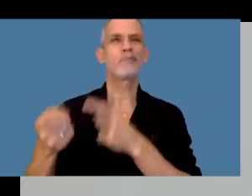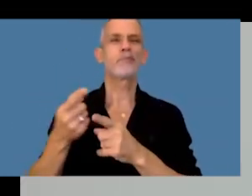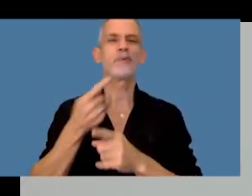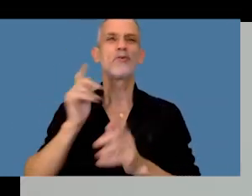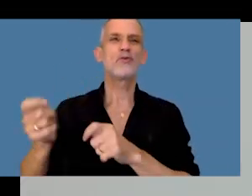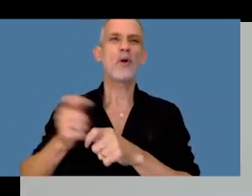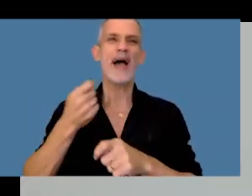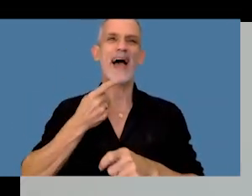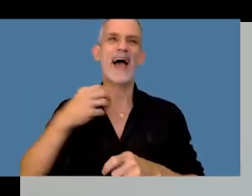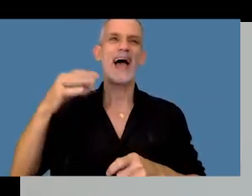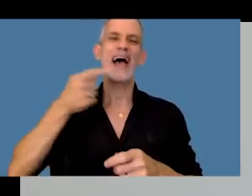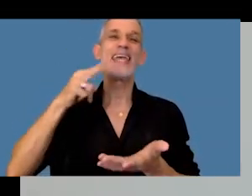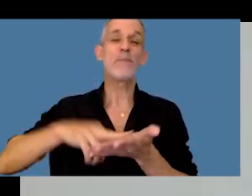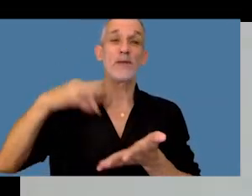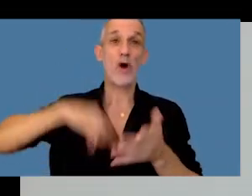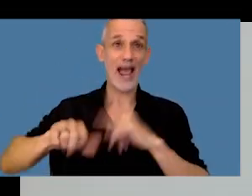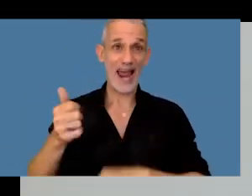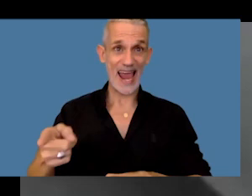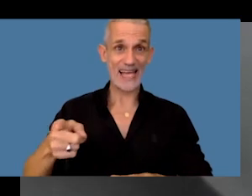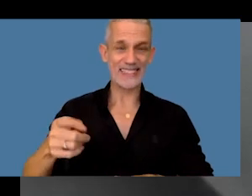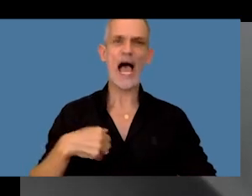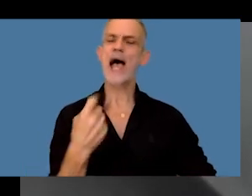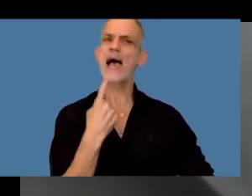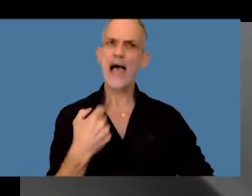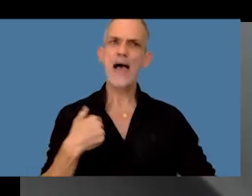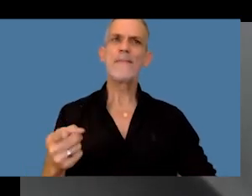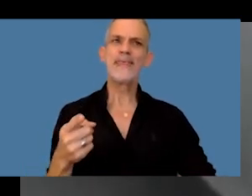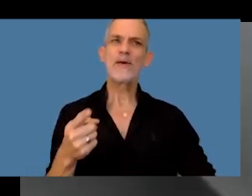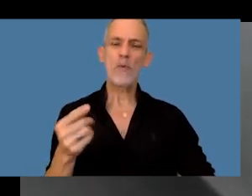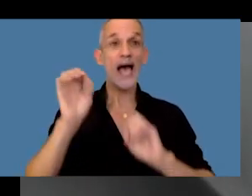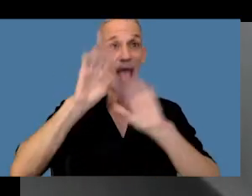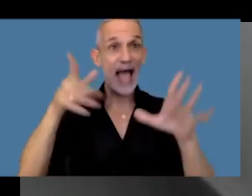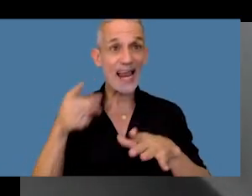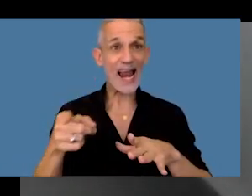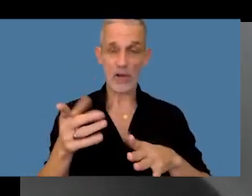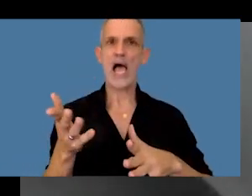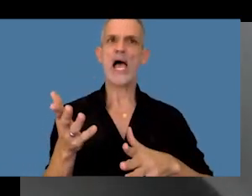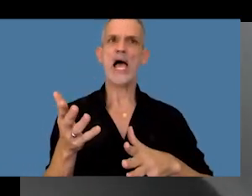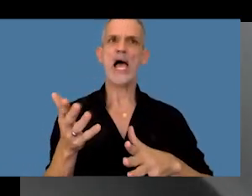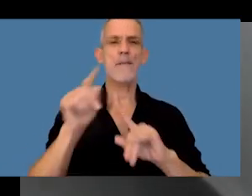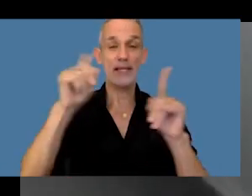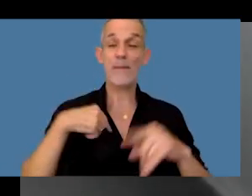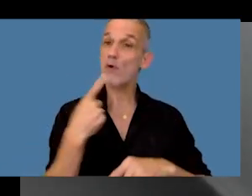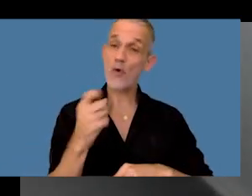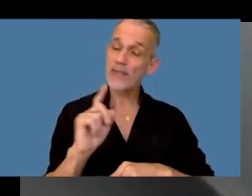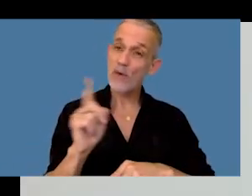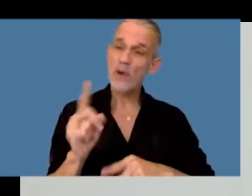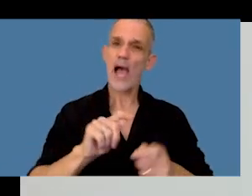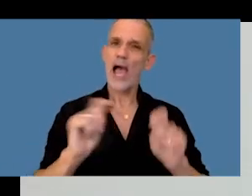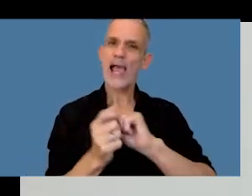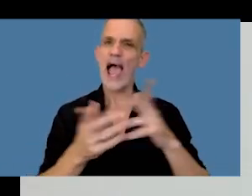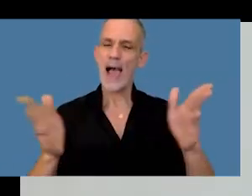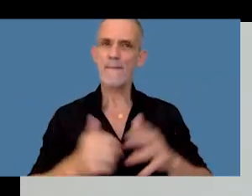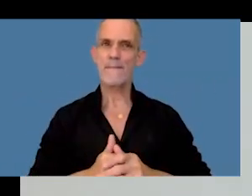sí, porque si ¿sabes qué? Me di cuenta justo con esa aclaración que vos hiciste, porque tampoco me había dado cuenta con ese cambio.